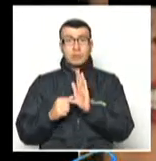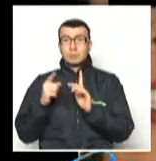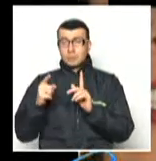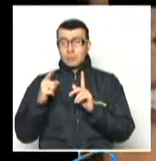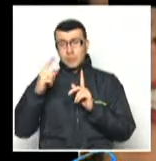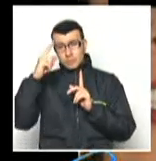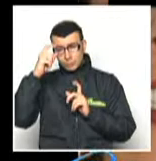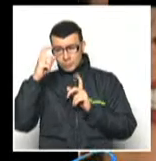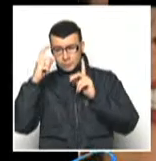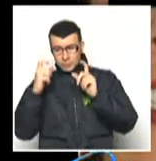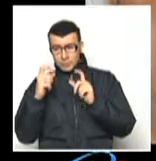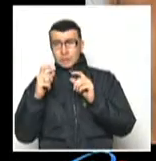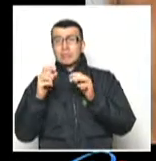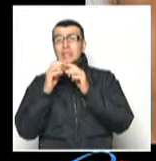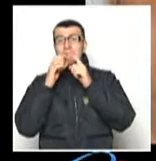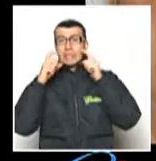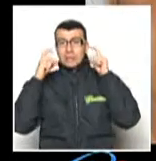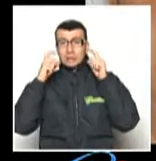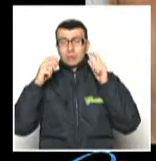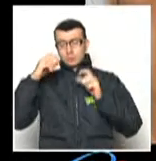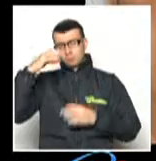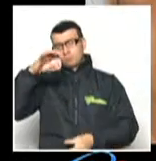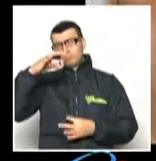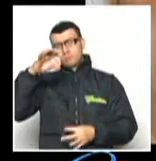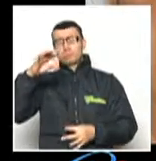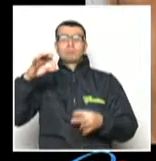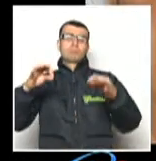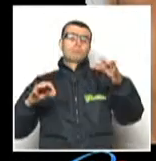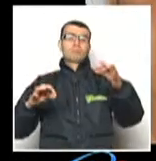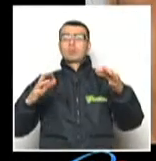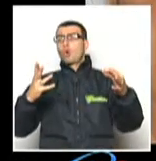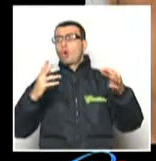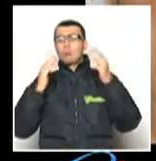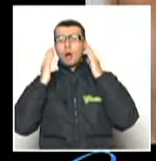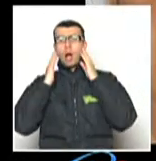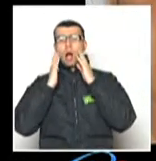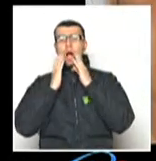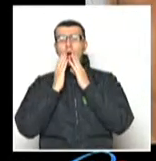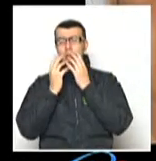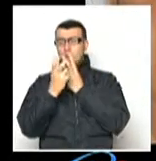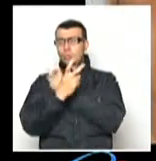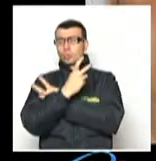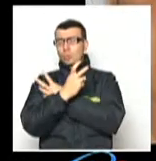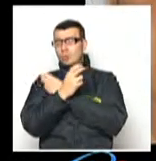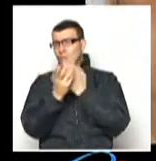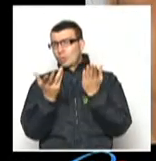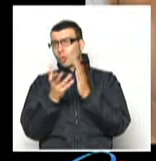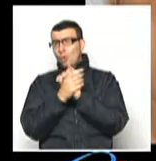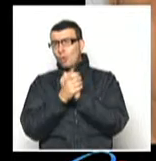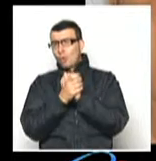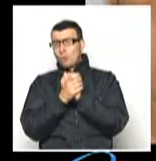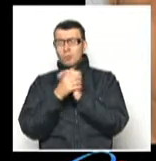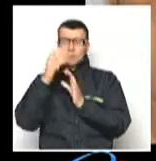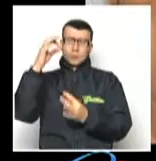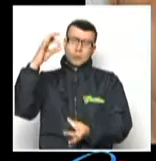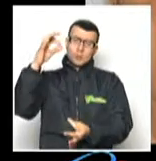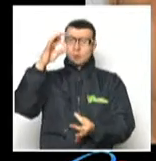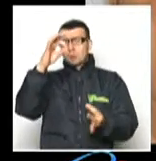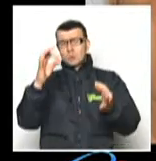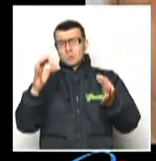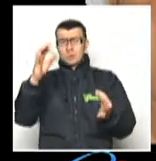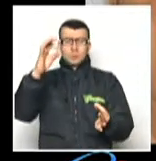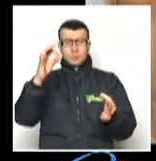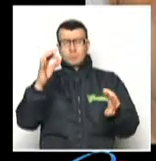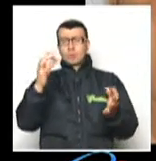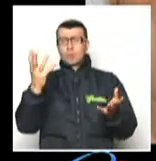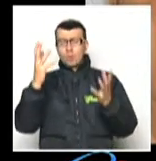de imaginología importantes para ustedes definir cómo está el hueso, cómo está la anatomía y la